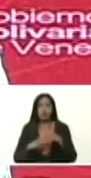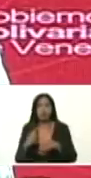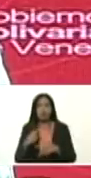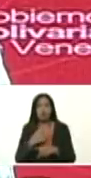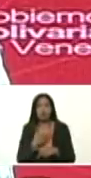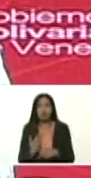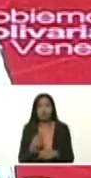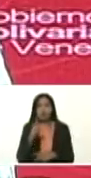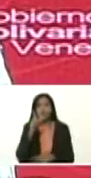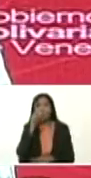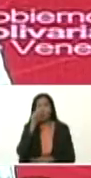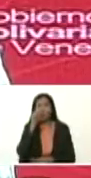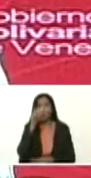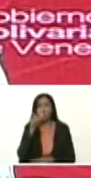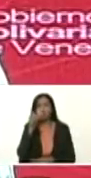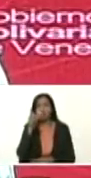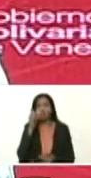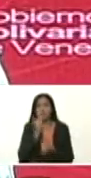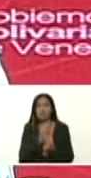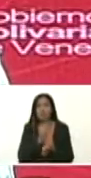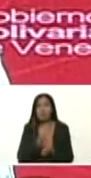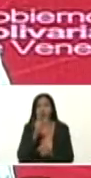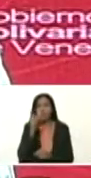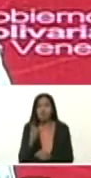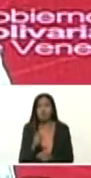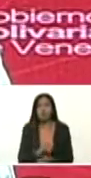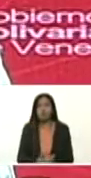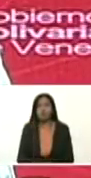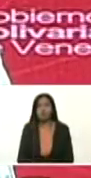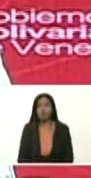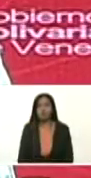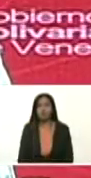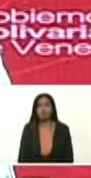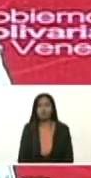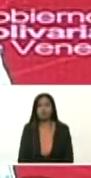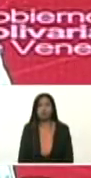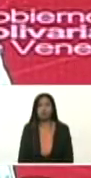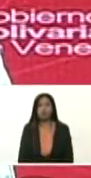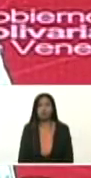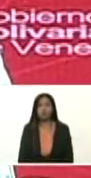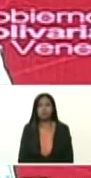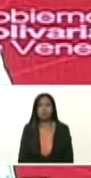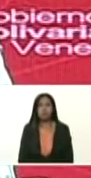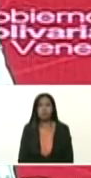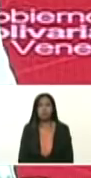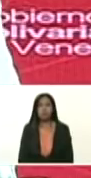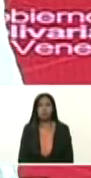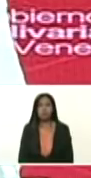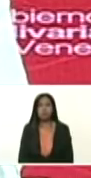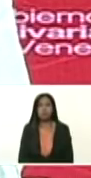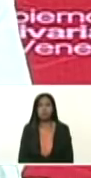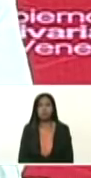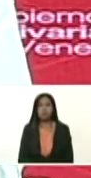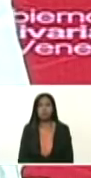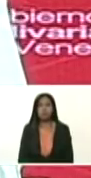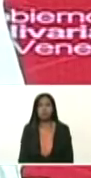que un trabajador, será de las briqueteras, ¿verdad? De los refractarios, pudiera